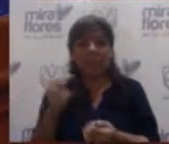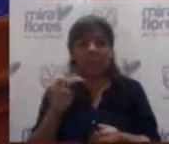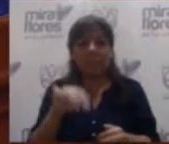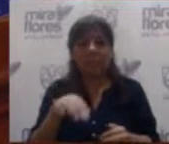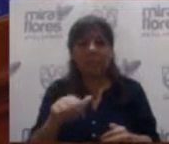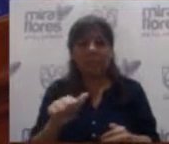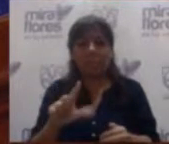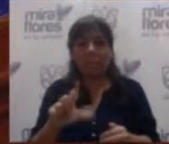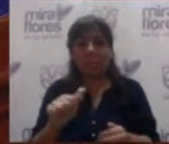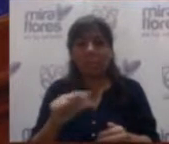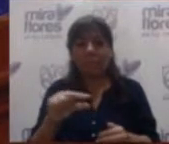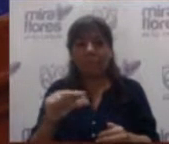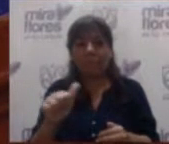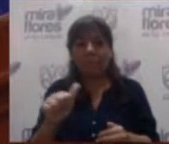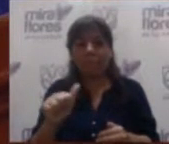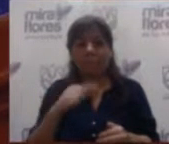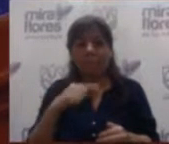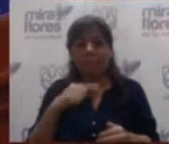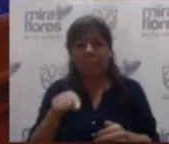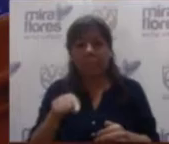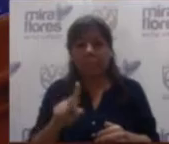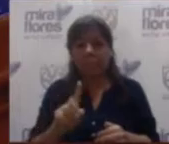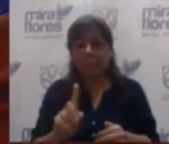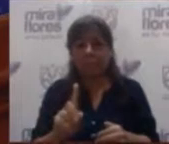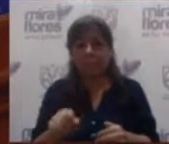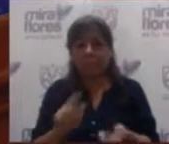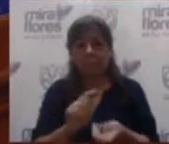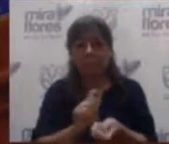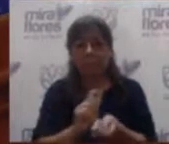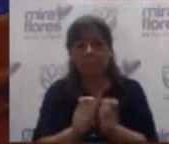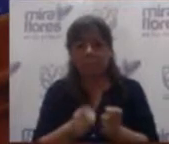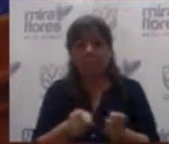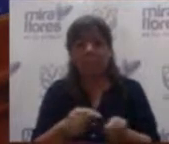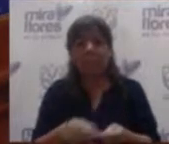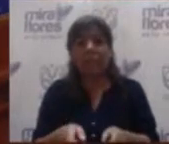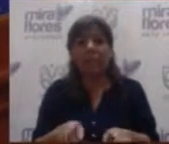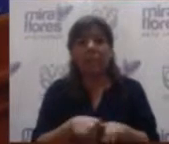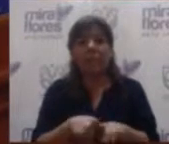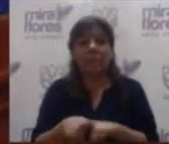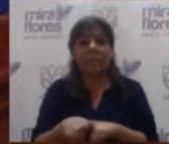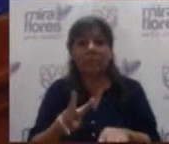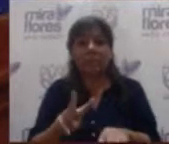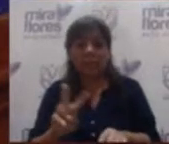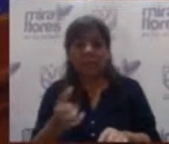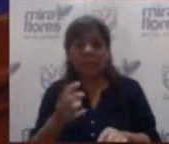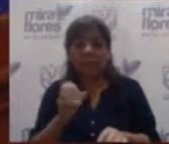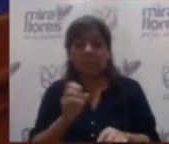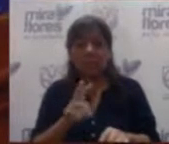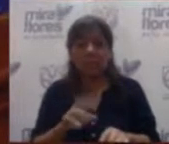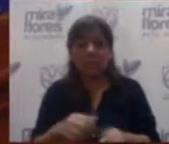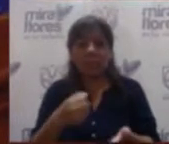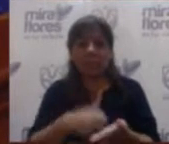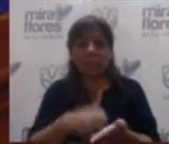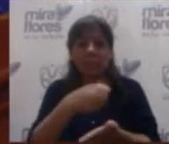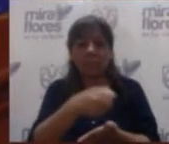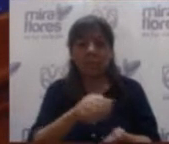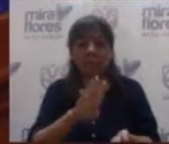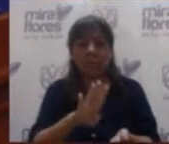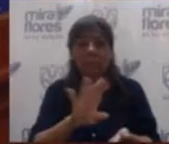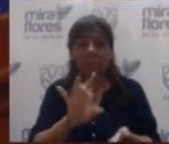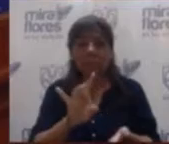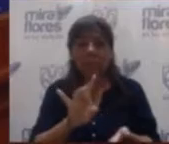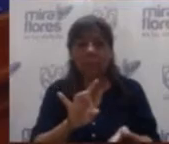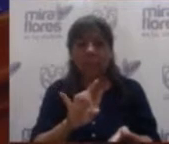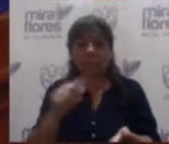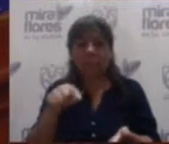se han puesto un i que no debería ir, y después al renglón seguido dice se han pagado 48 millones de deuda,